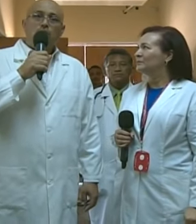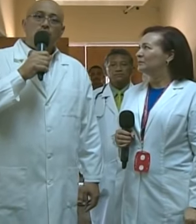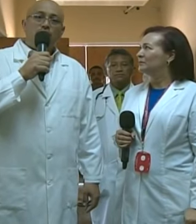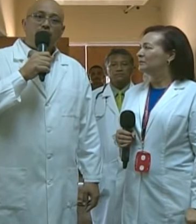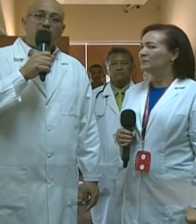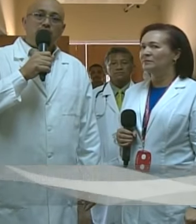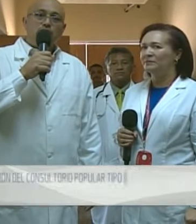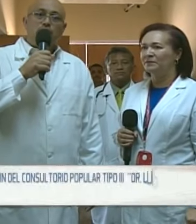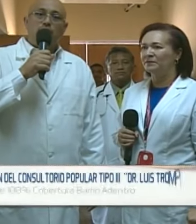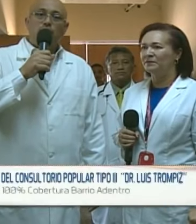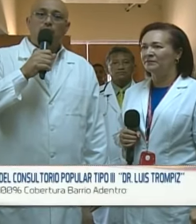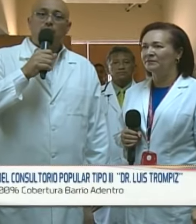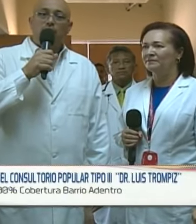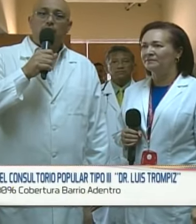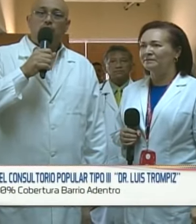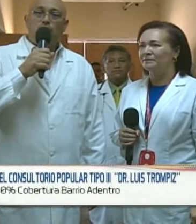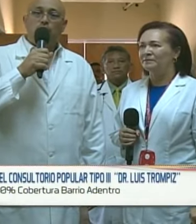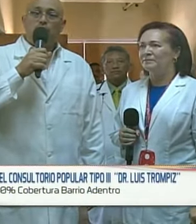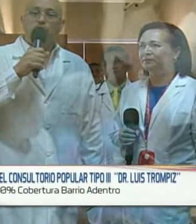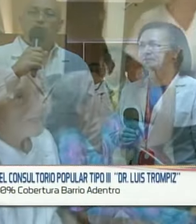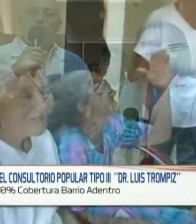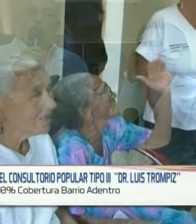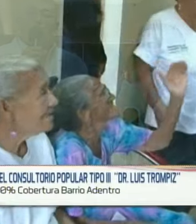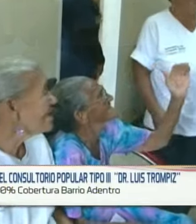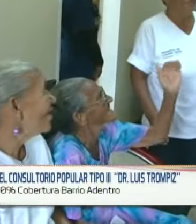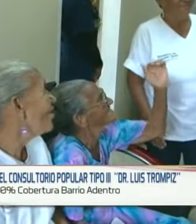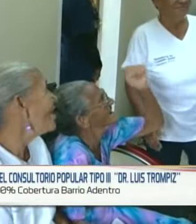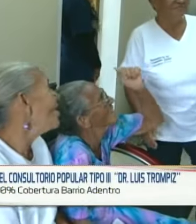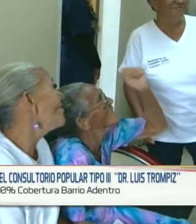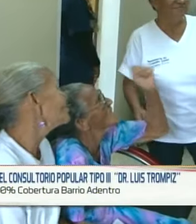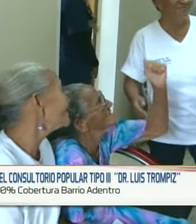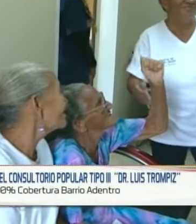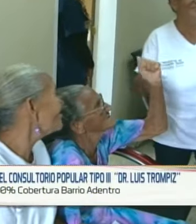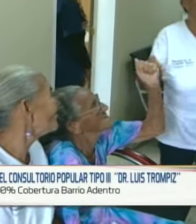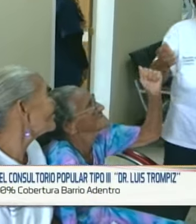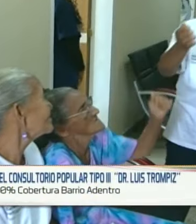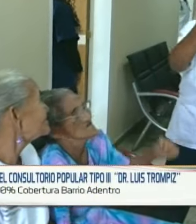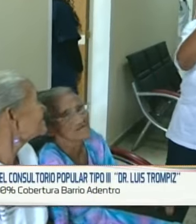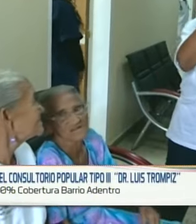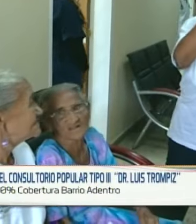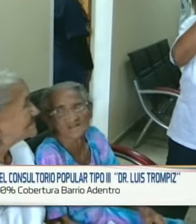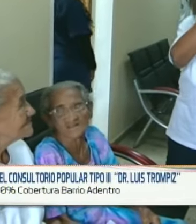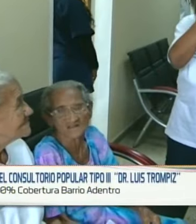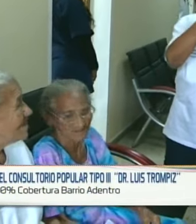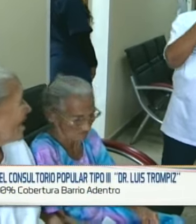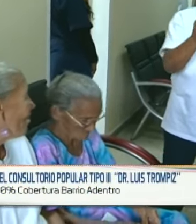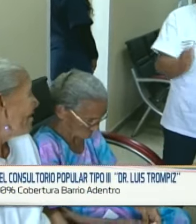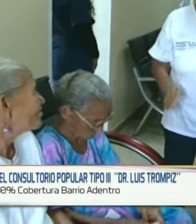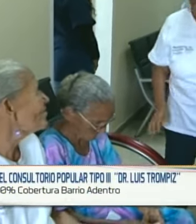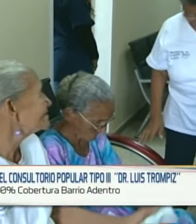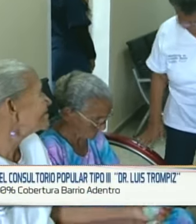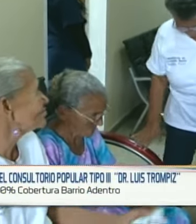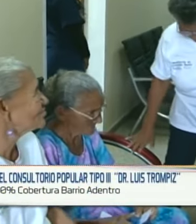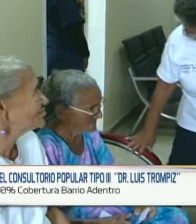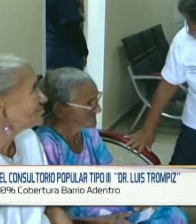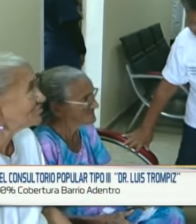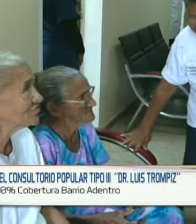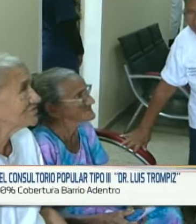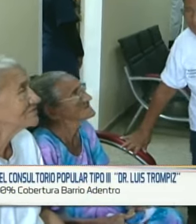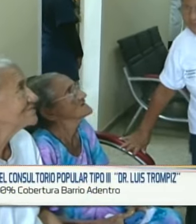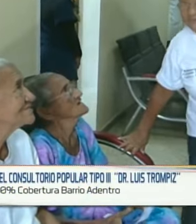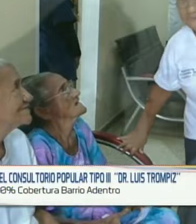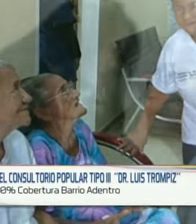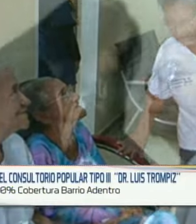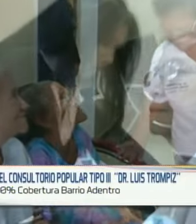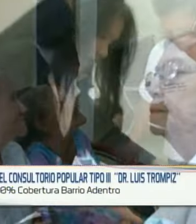Salud. Unas felicitaciones a todo el gremio, a todos nuestros compañeros, a todos nuestros médicos y médicas que hacen vida en el país y que día